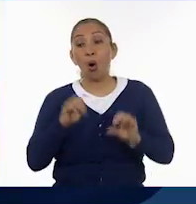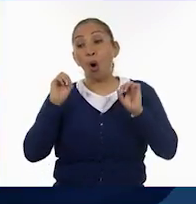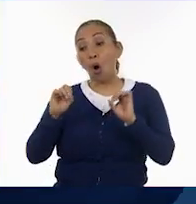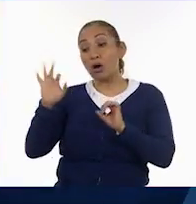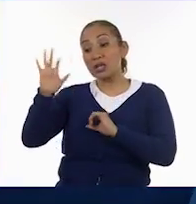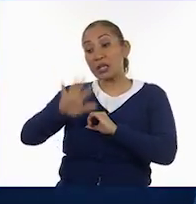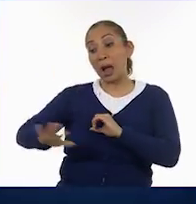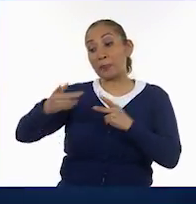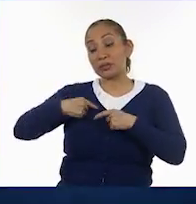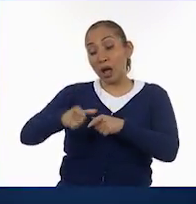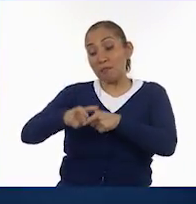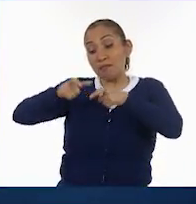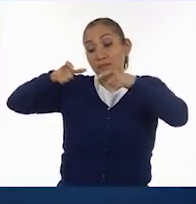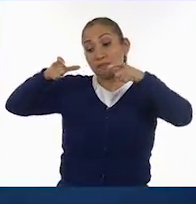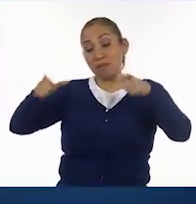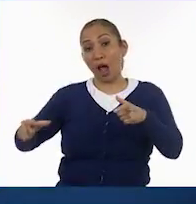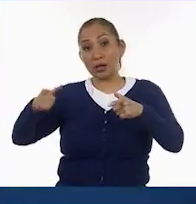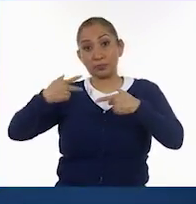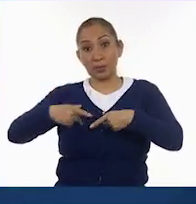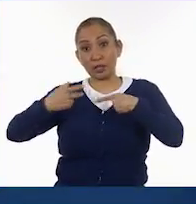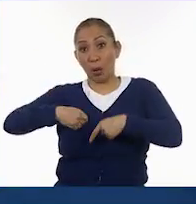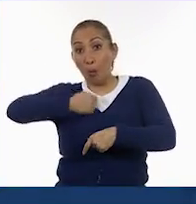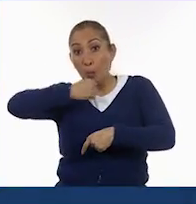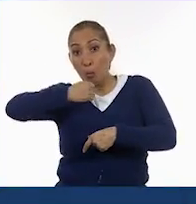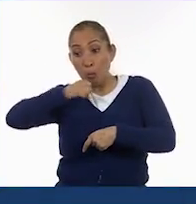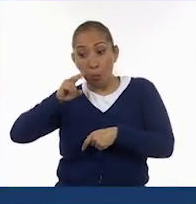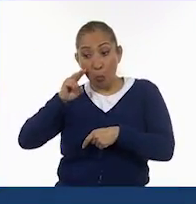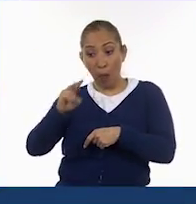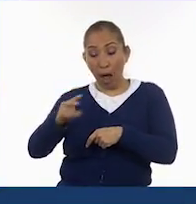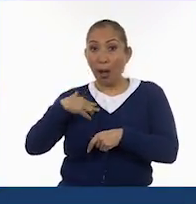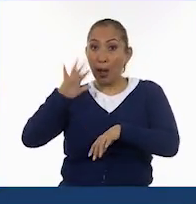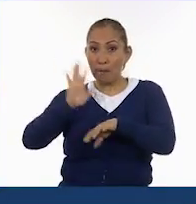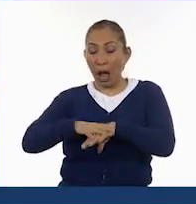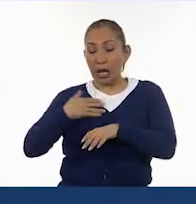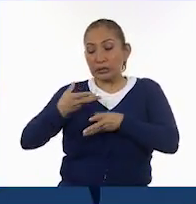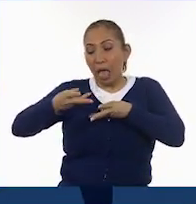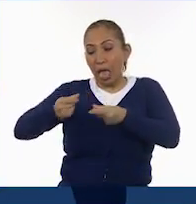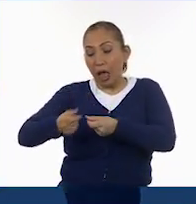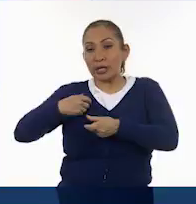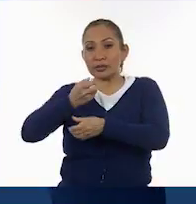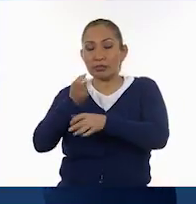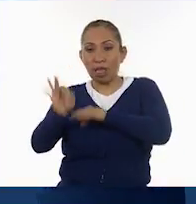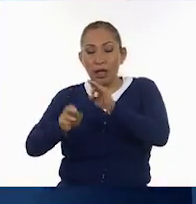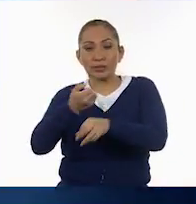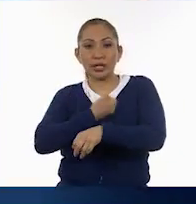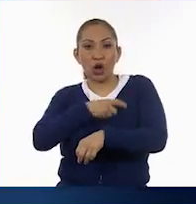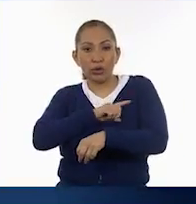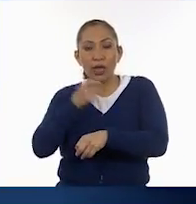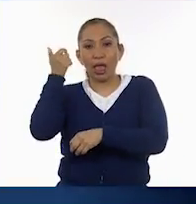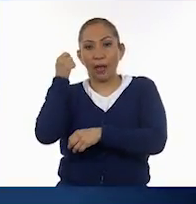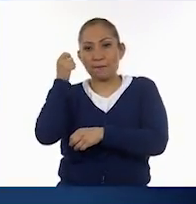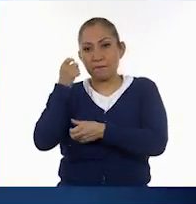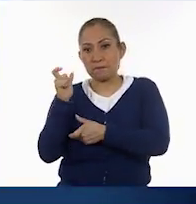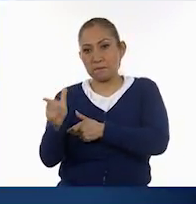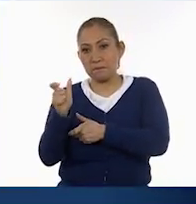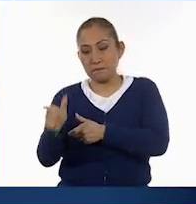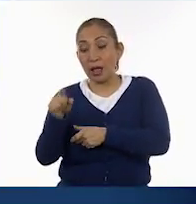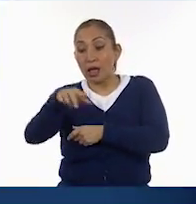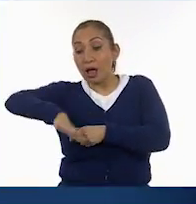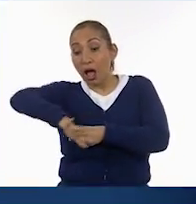si entre sus habitantes hay una alta proporción de ancianos, aumentan los recursos en salud y pensiones. Y donde predomina la